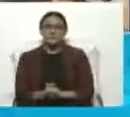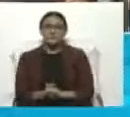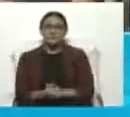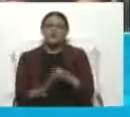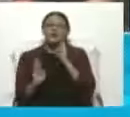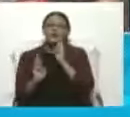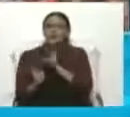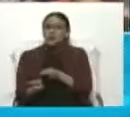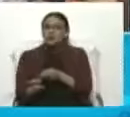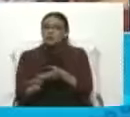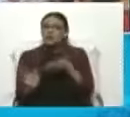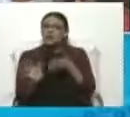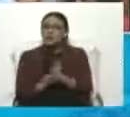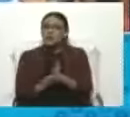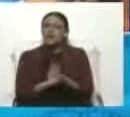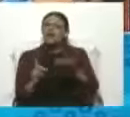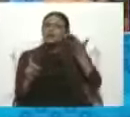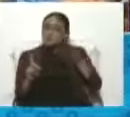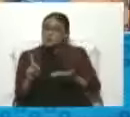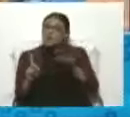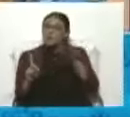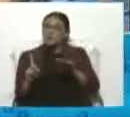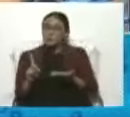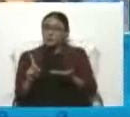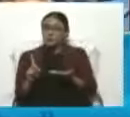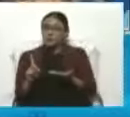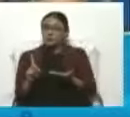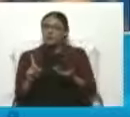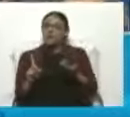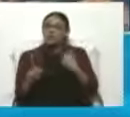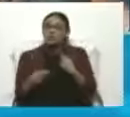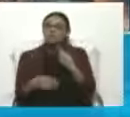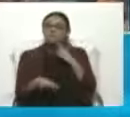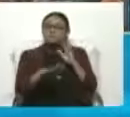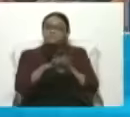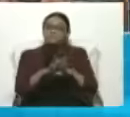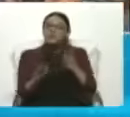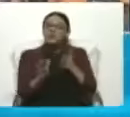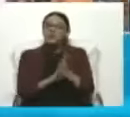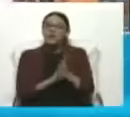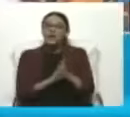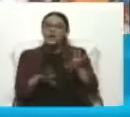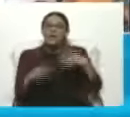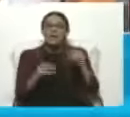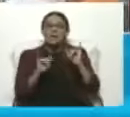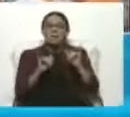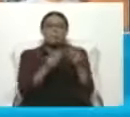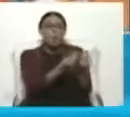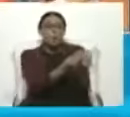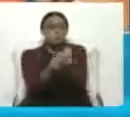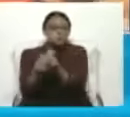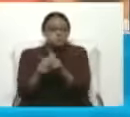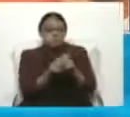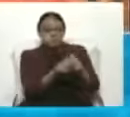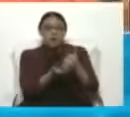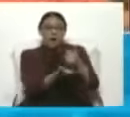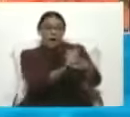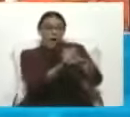Resulta de suma importancia destacar el acompañamiento de las misiones de